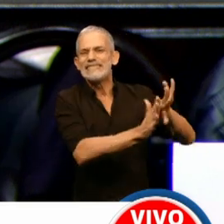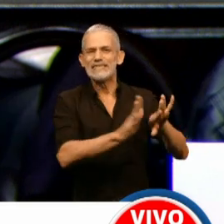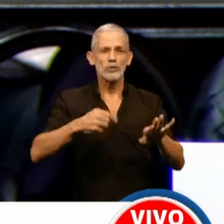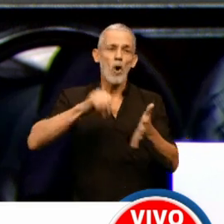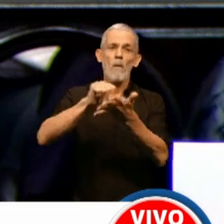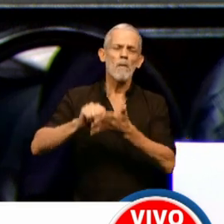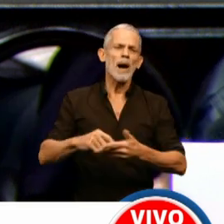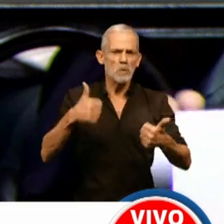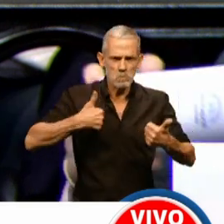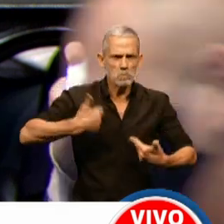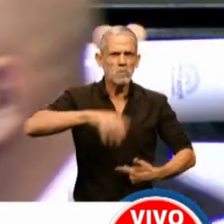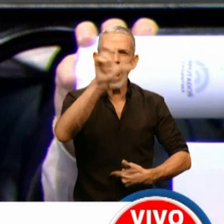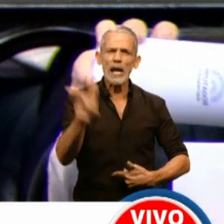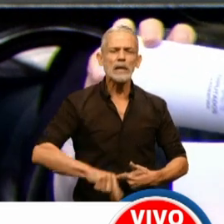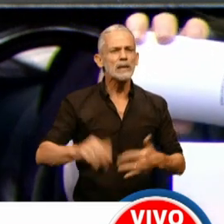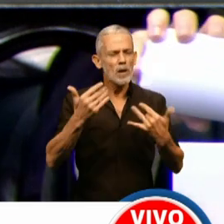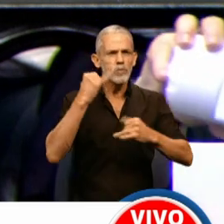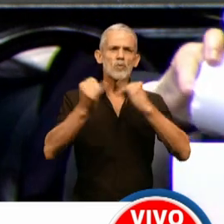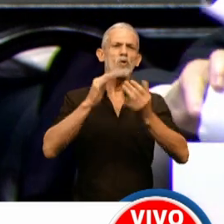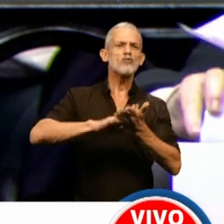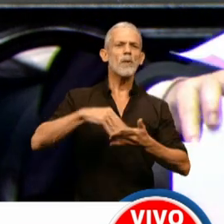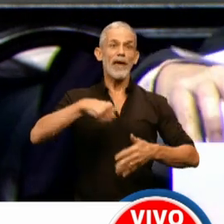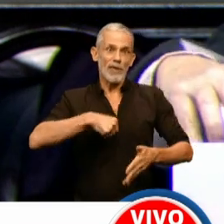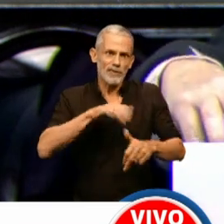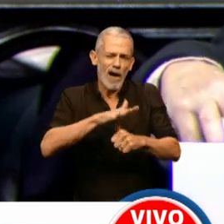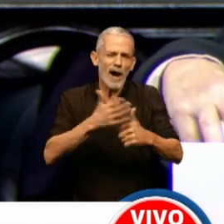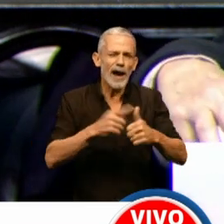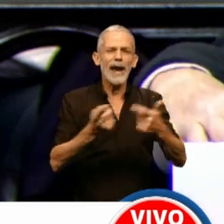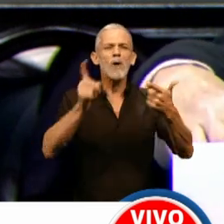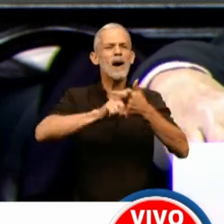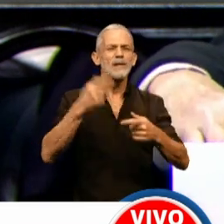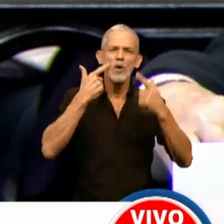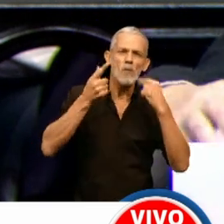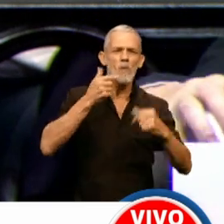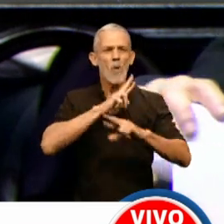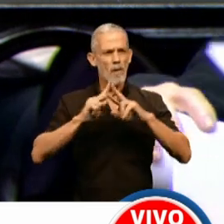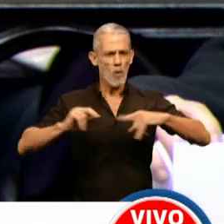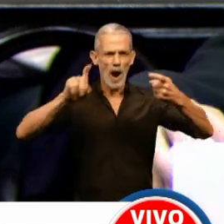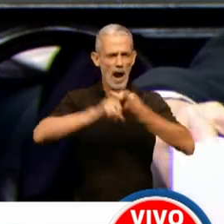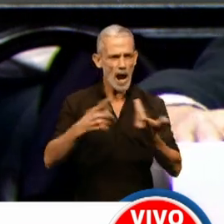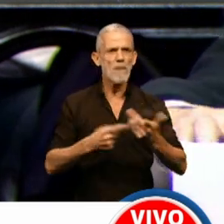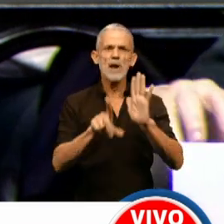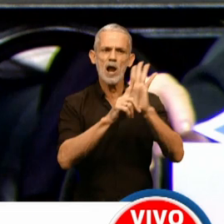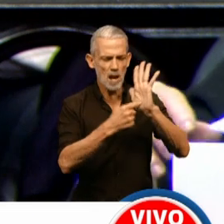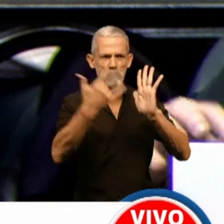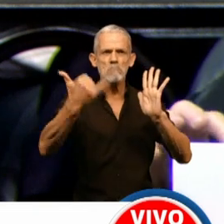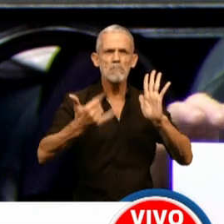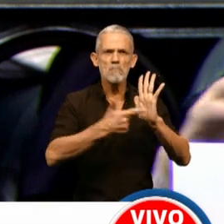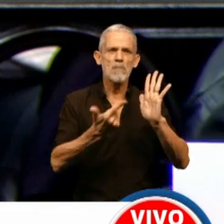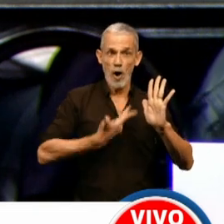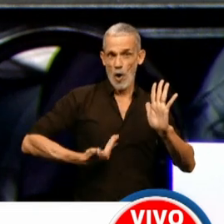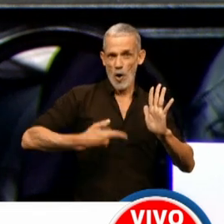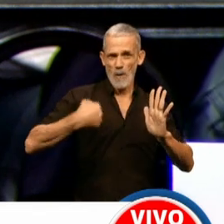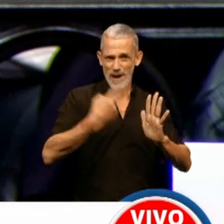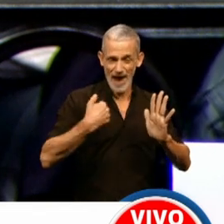país glorioso que ha podido hablar de identidad de género de matrimonio igualitario que ha podido legislar durante nuestro gobierno